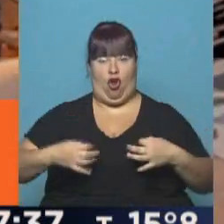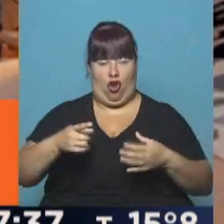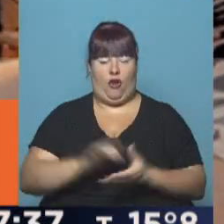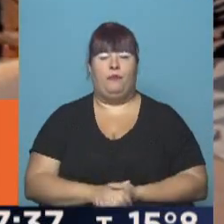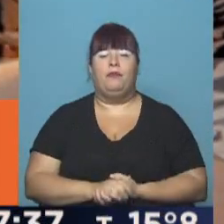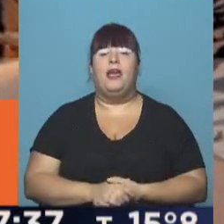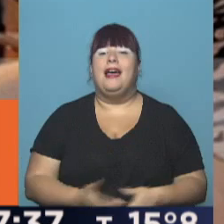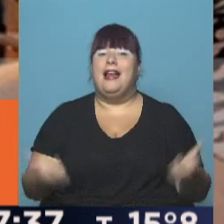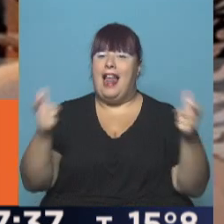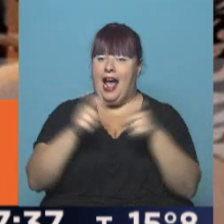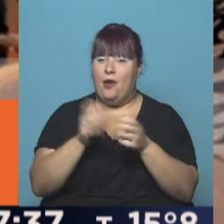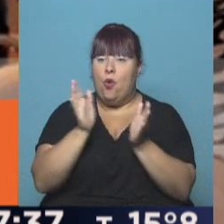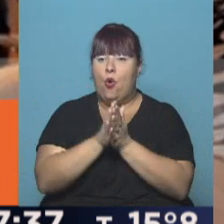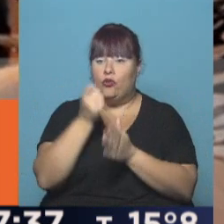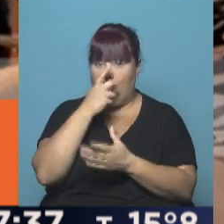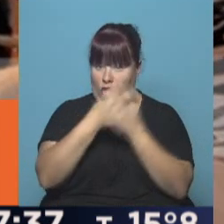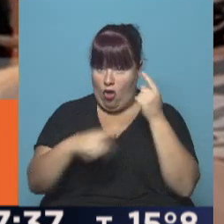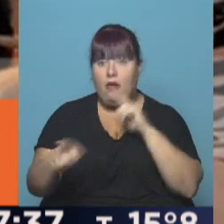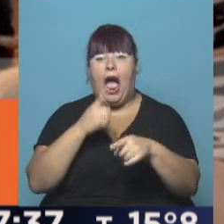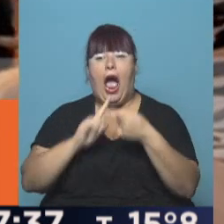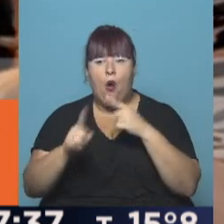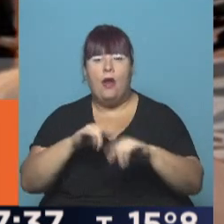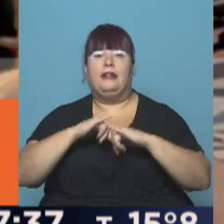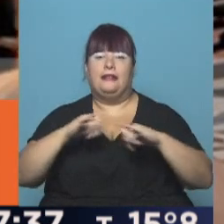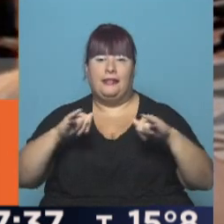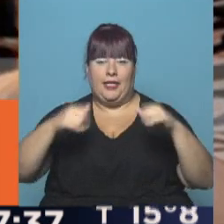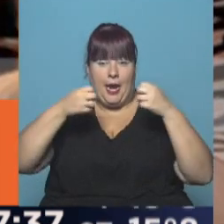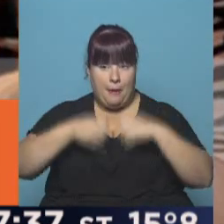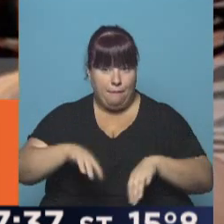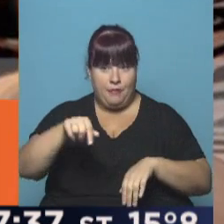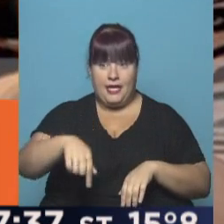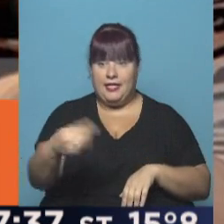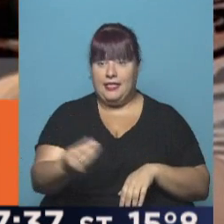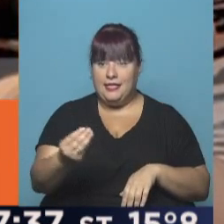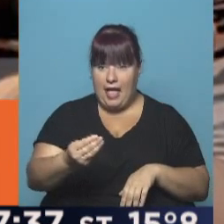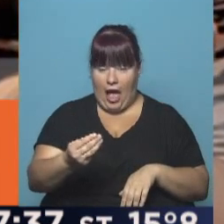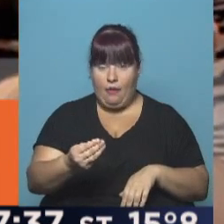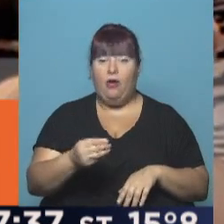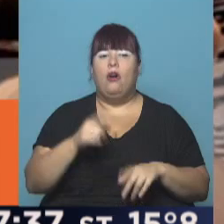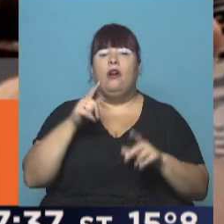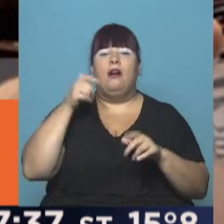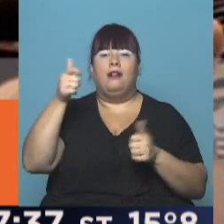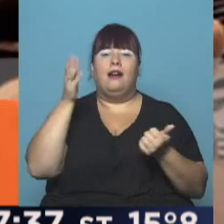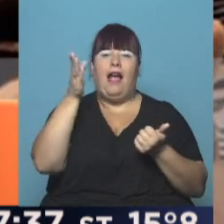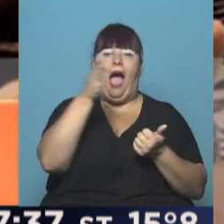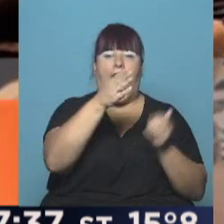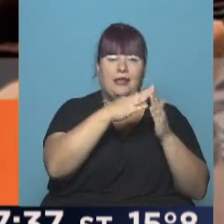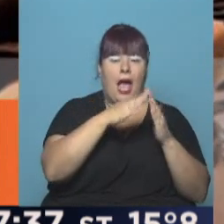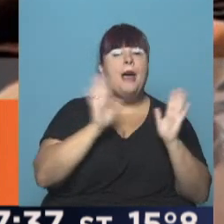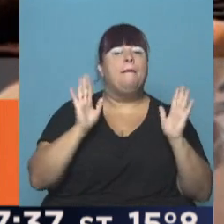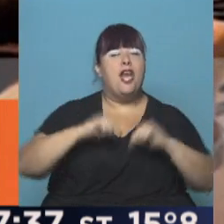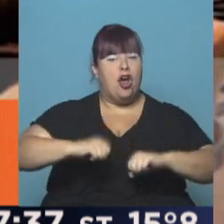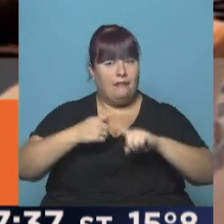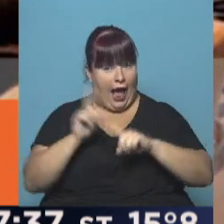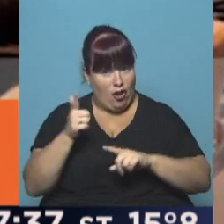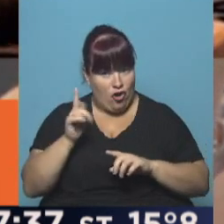durante el encuentro con macri coordinó también la campaña que se inicia este sábado con un timbre o aunque sin carrió